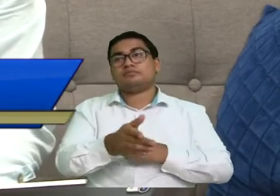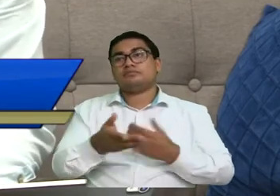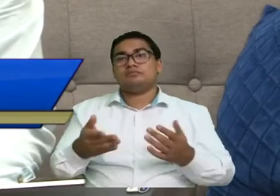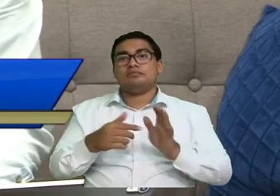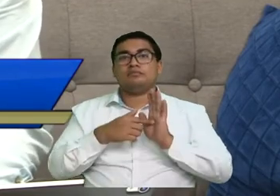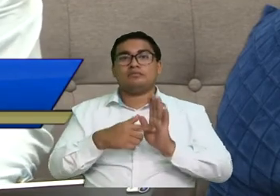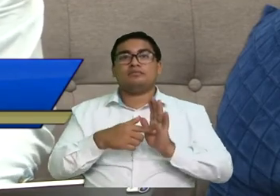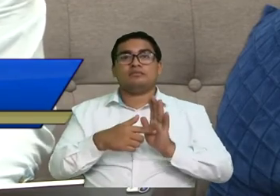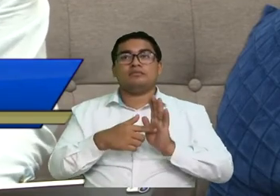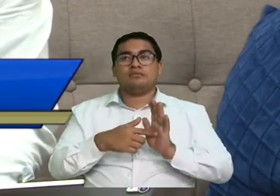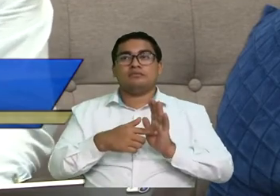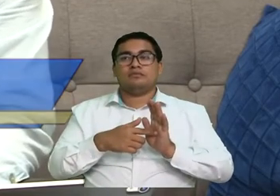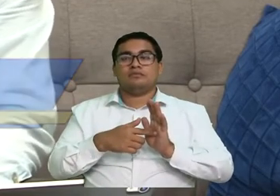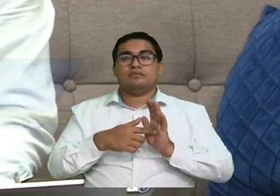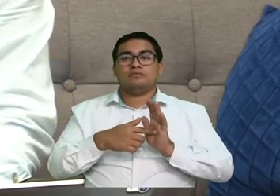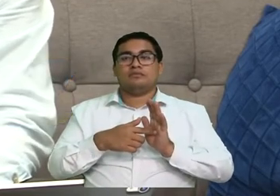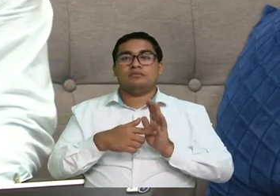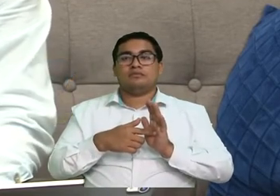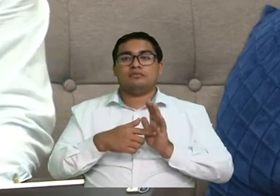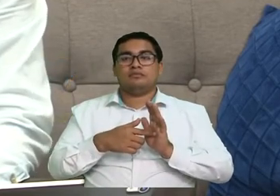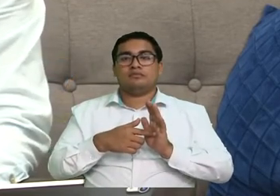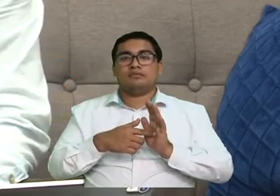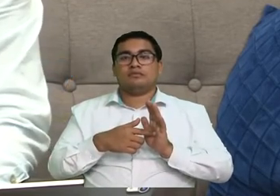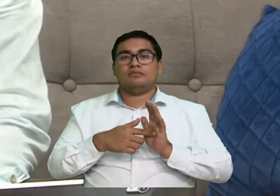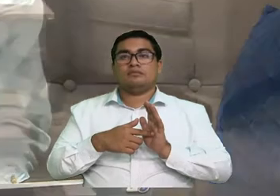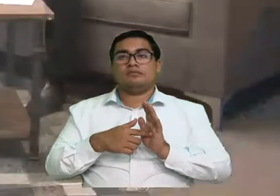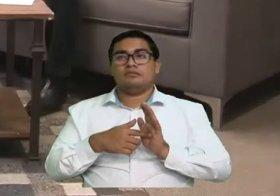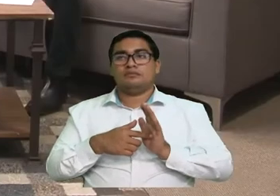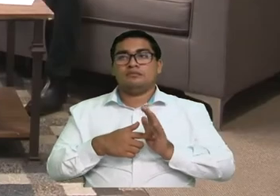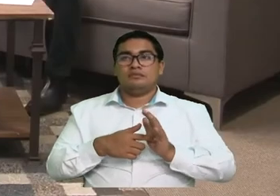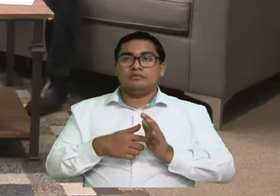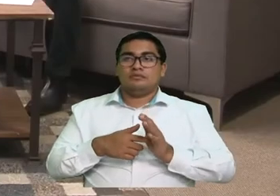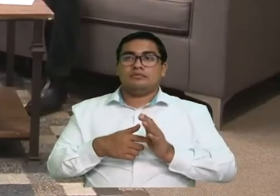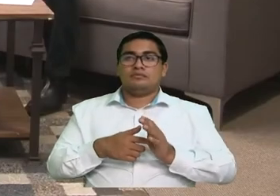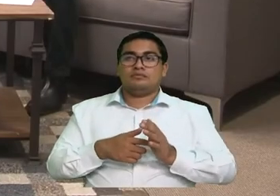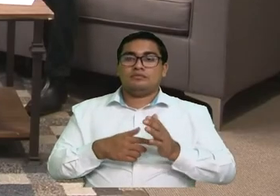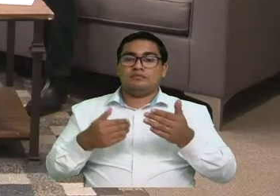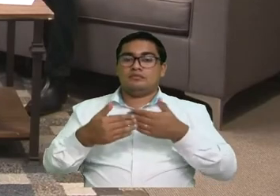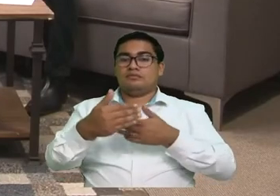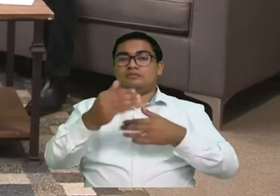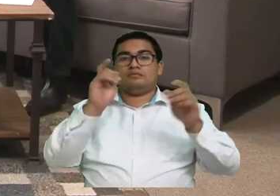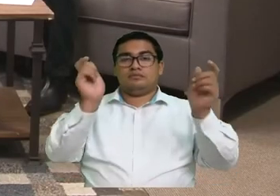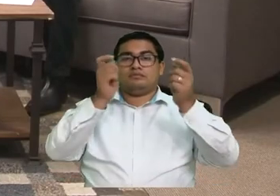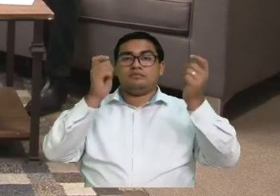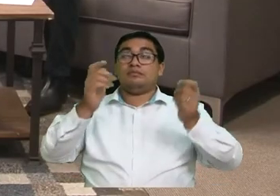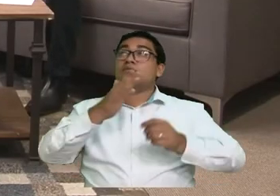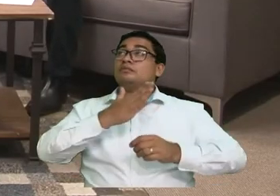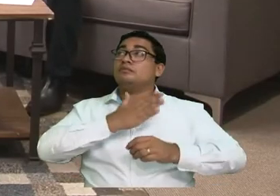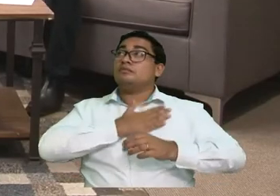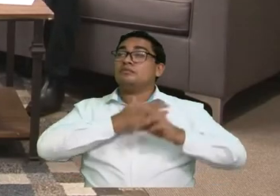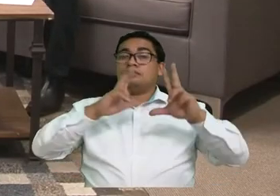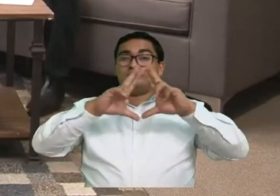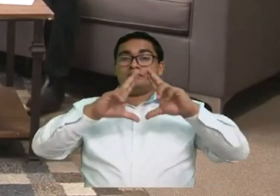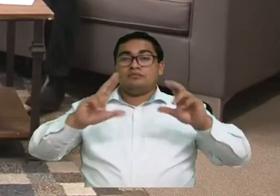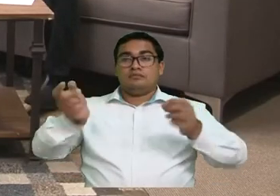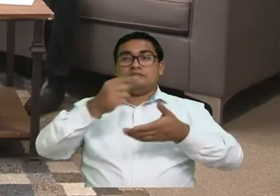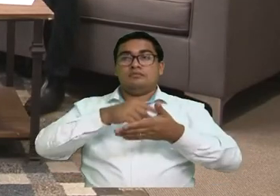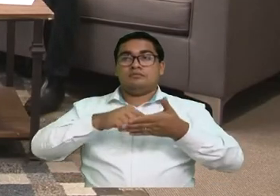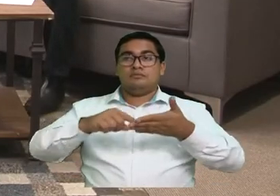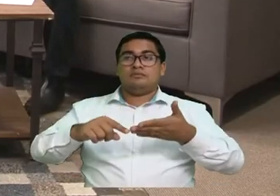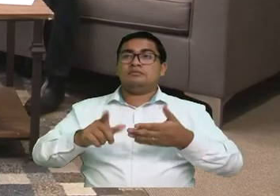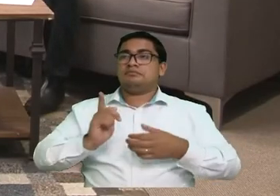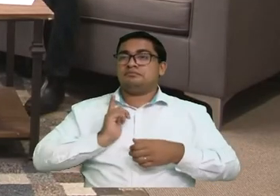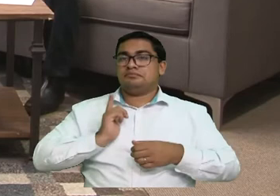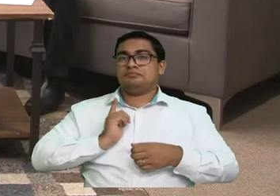Ahorita, de cara a estas, a las fiestas patrias y la Semana Patria, sí, sí,